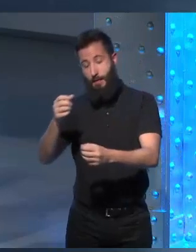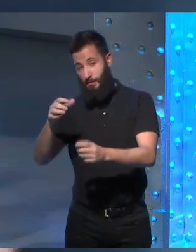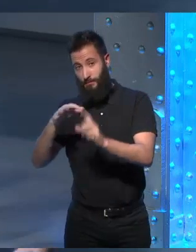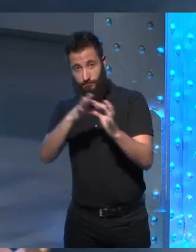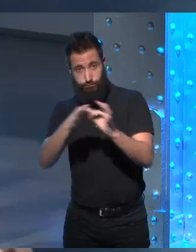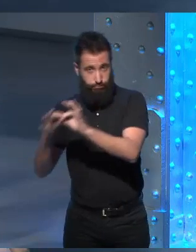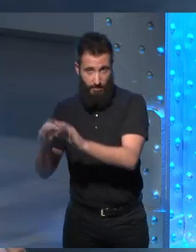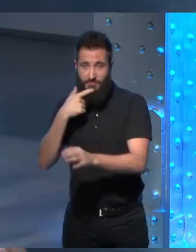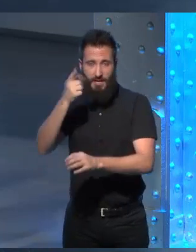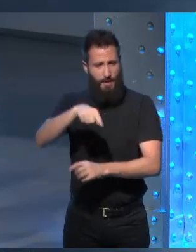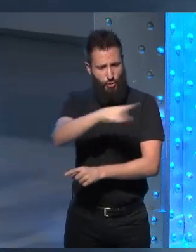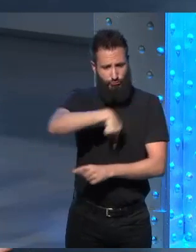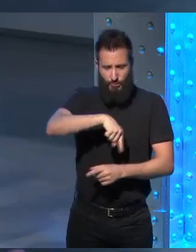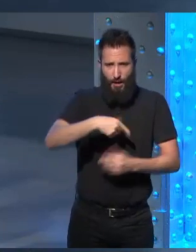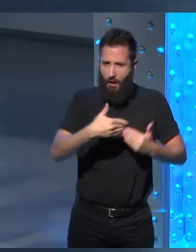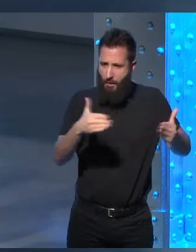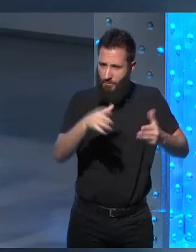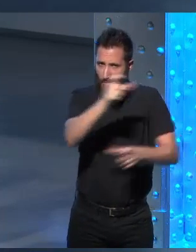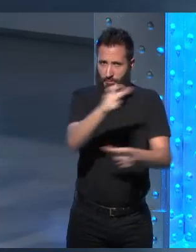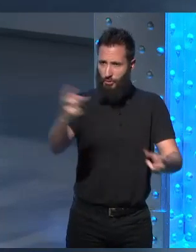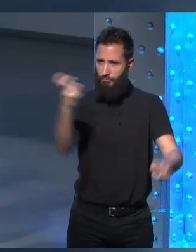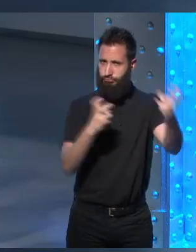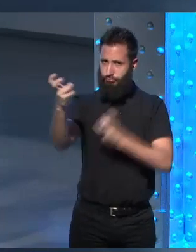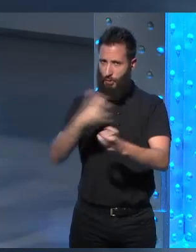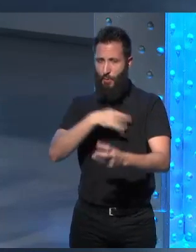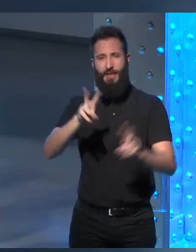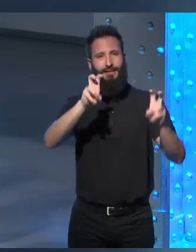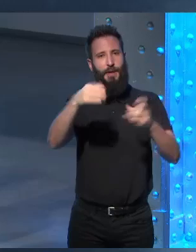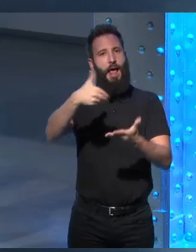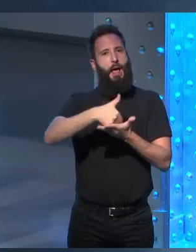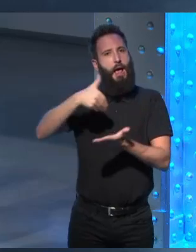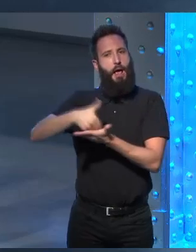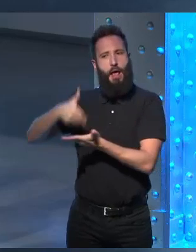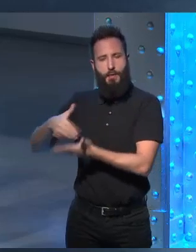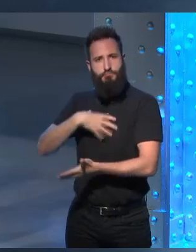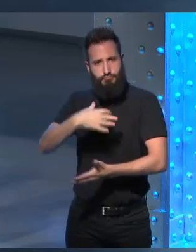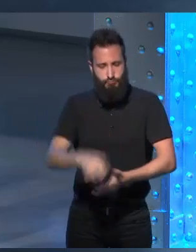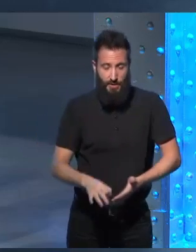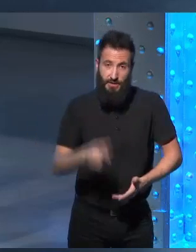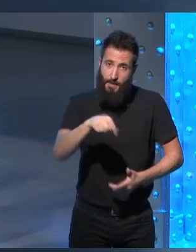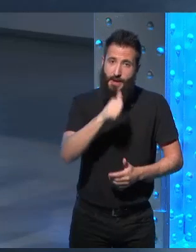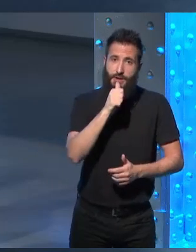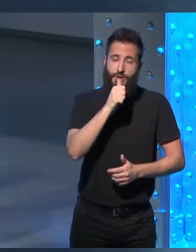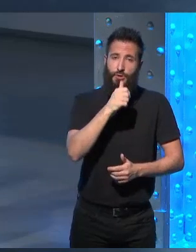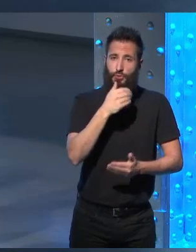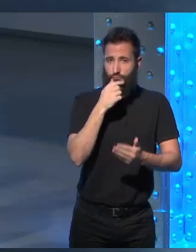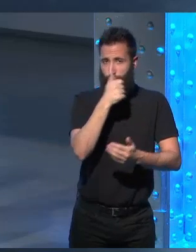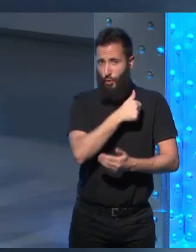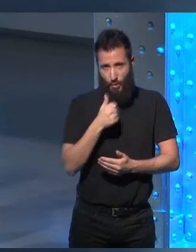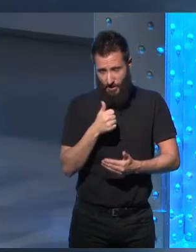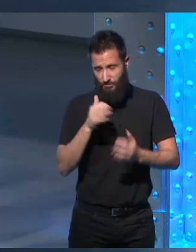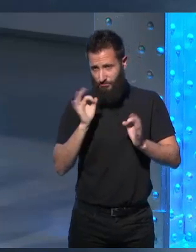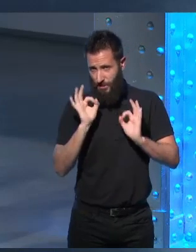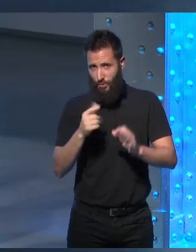digamos que estamos abiertos a que venga gente a proponernos temas, pero bueno, también hay un compromiso